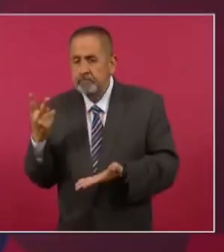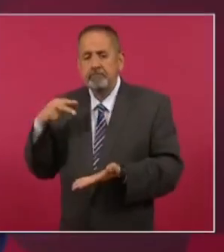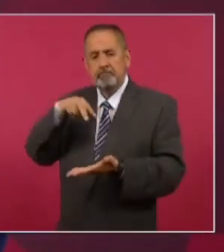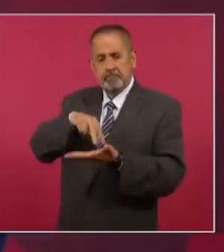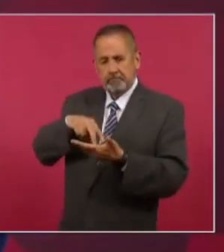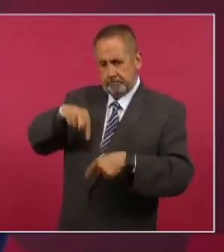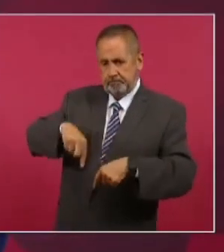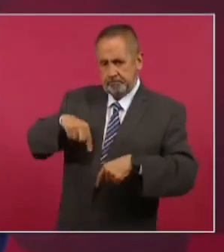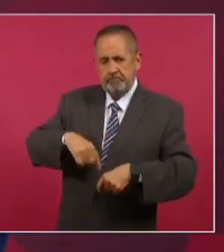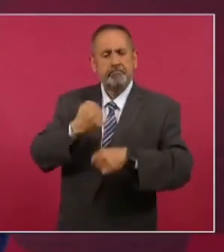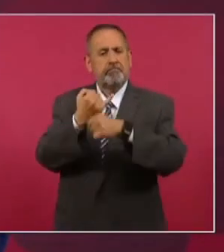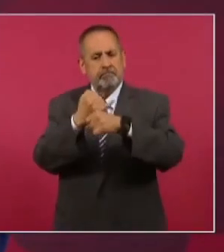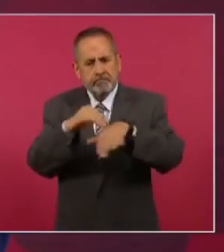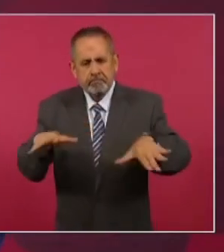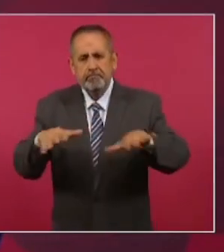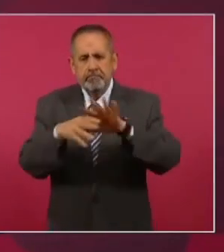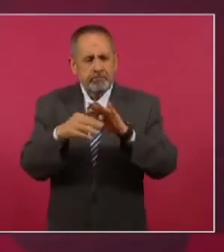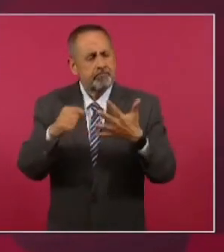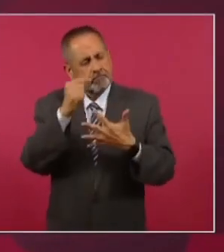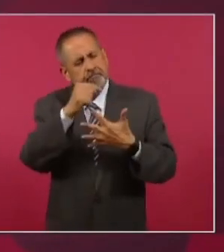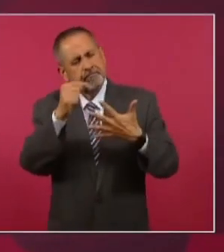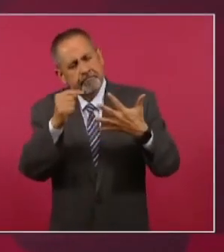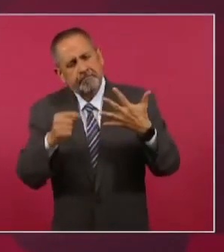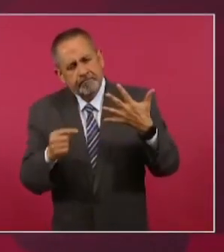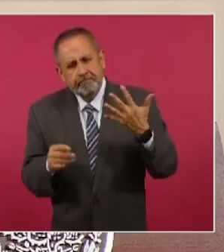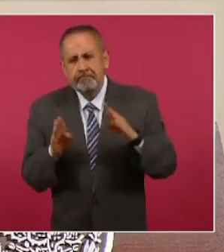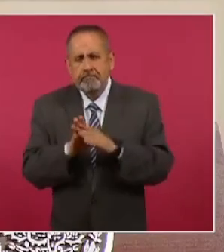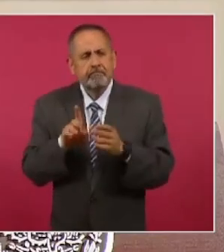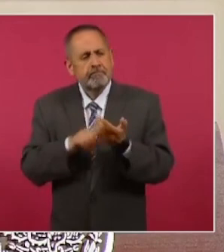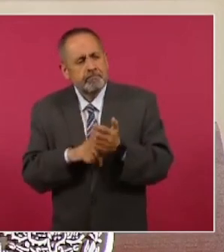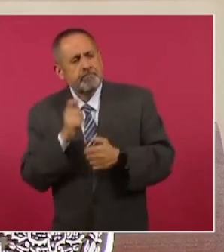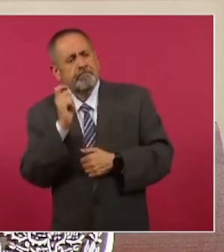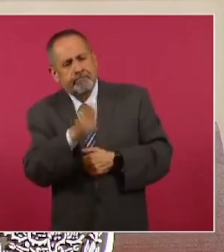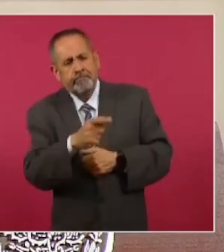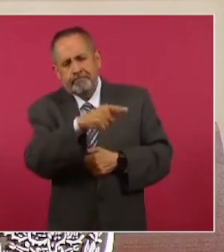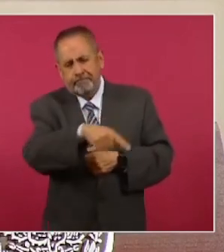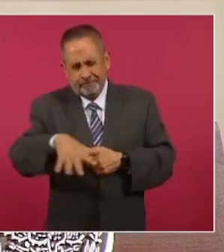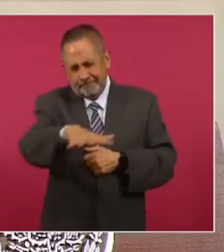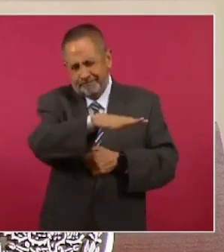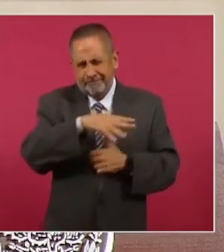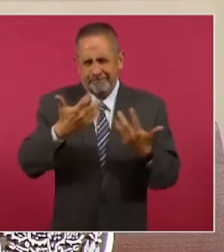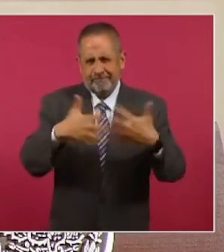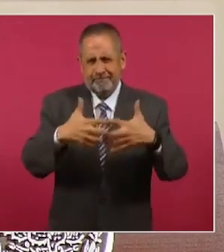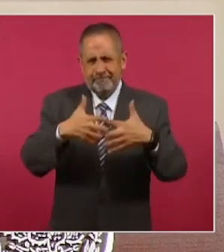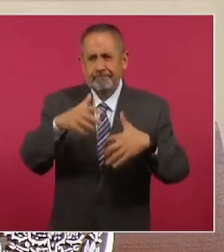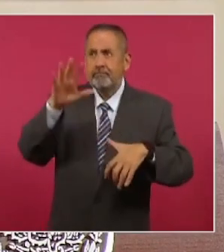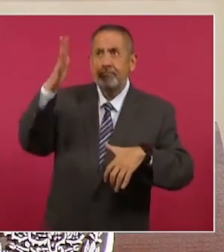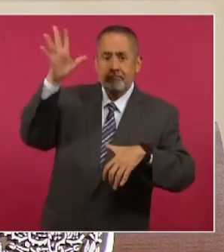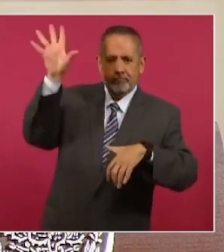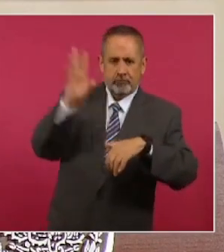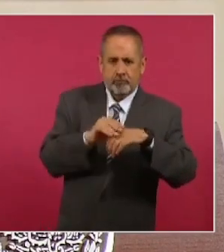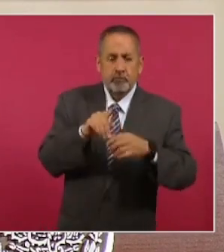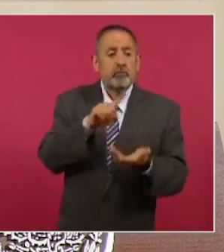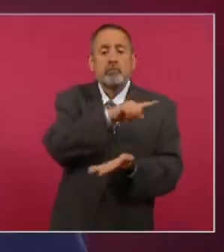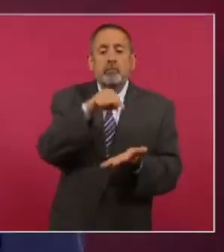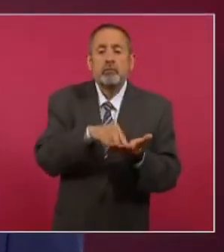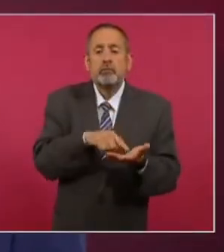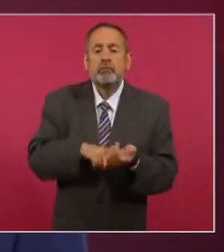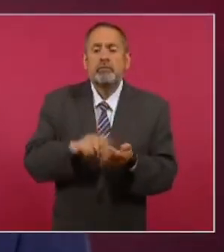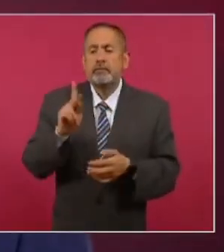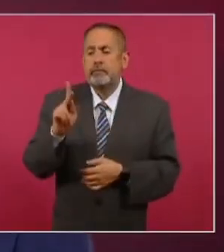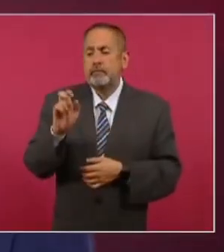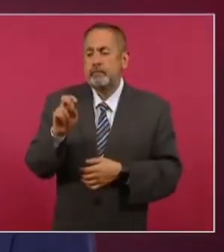sobre la planta solar de Peñasco y